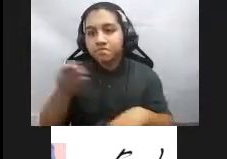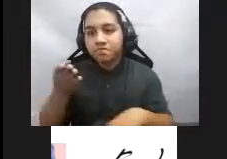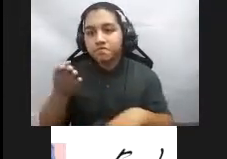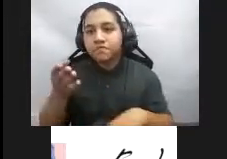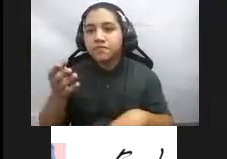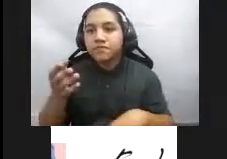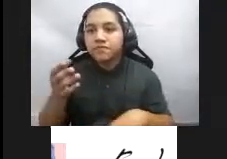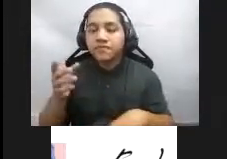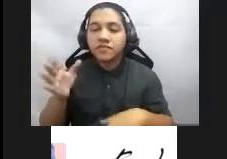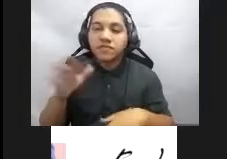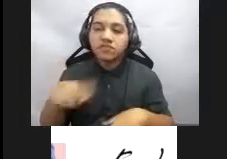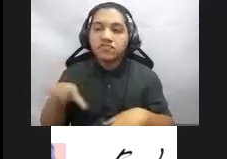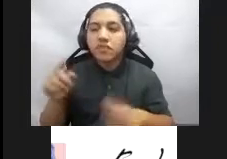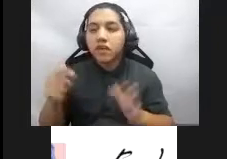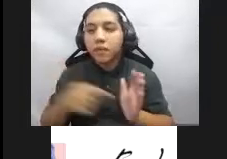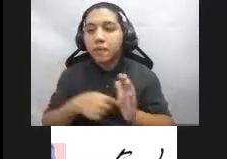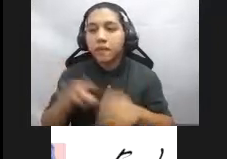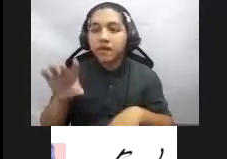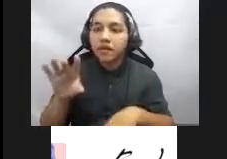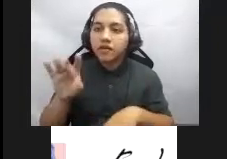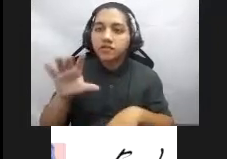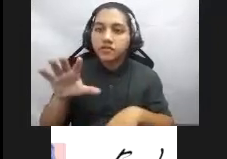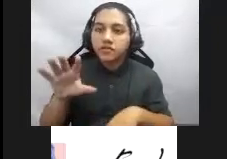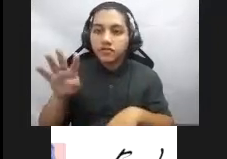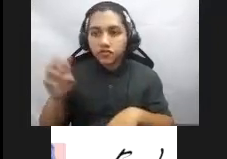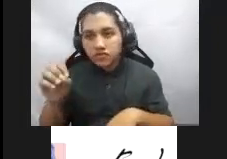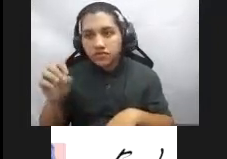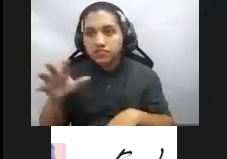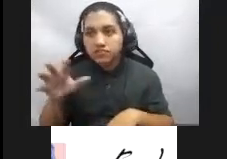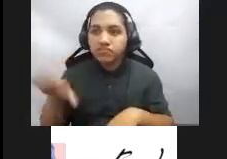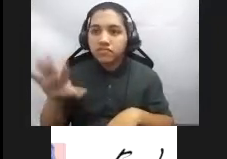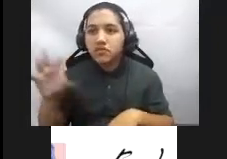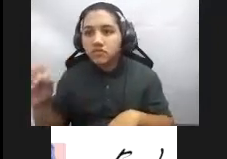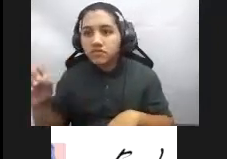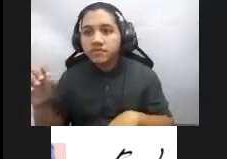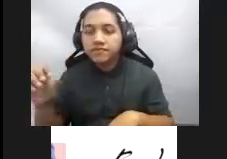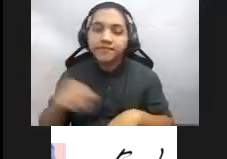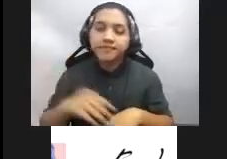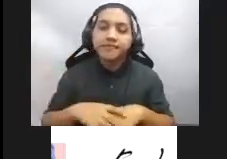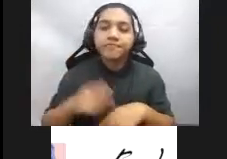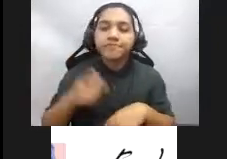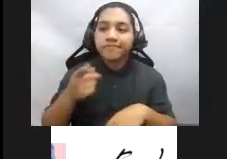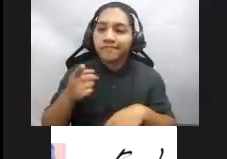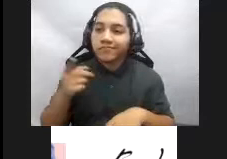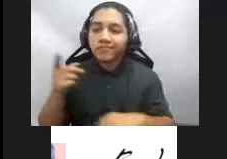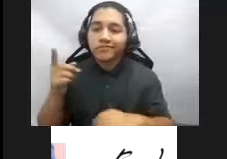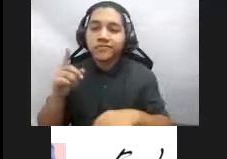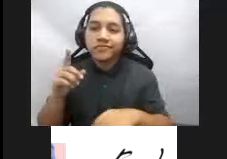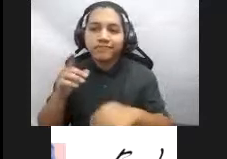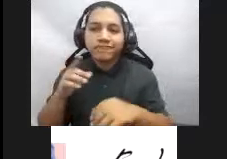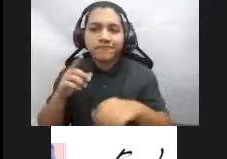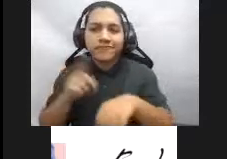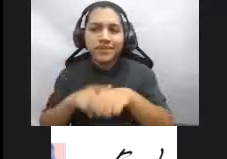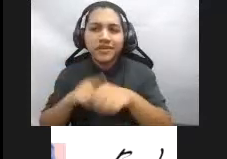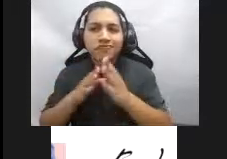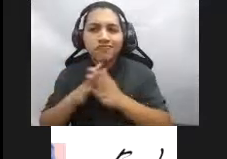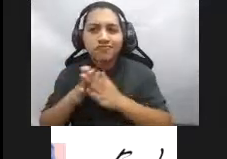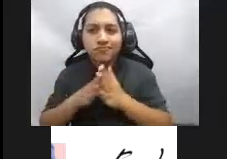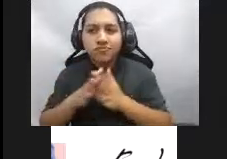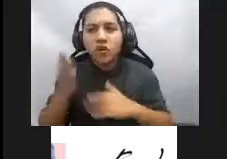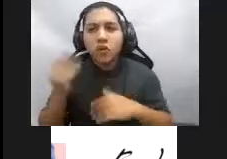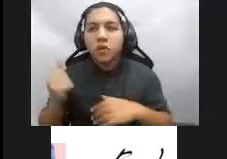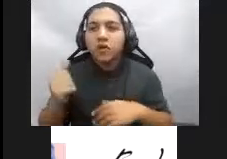de 1840, 1850. Es un periodo bien interesante porque ya la esclavitud de